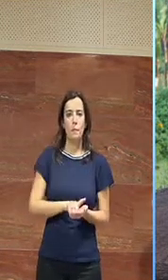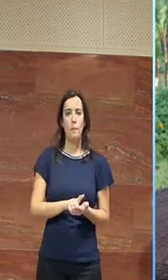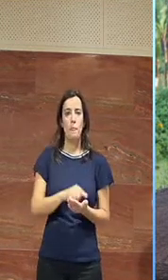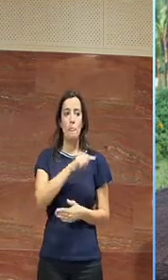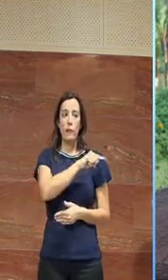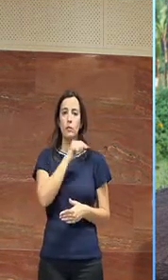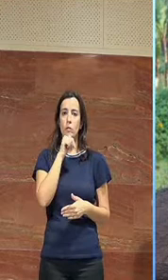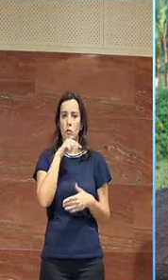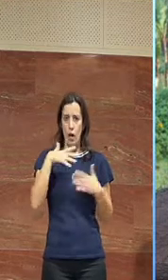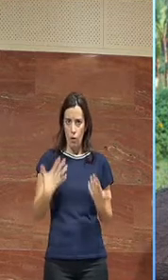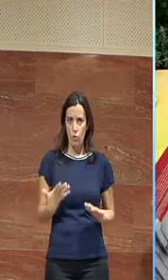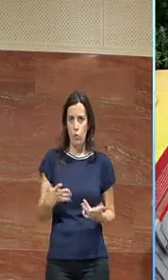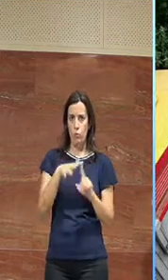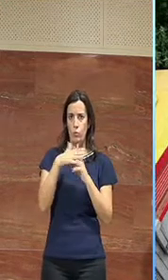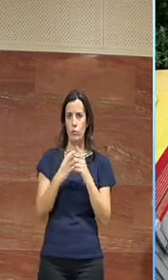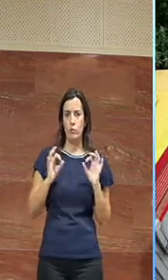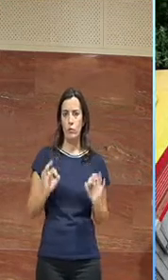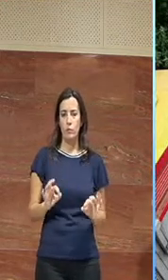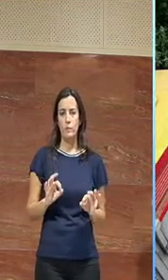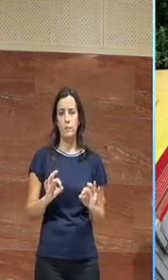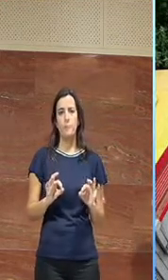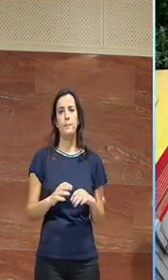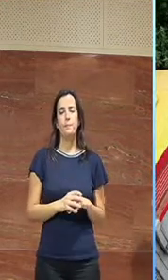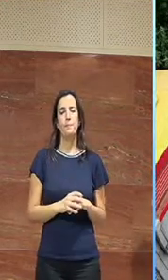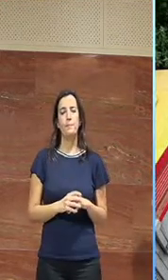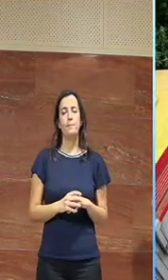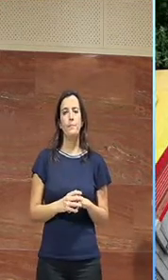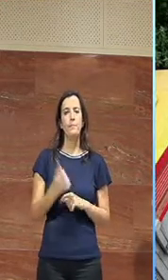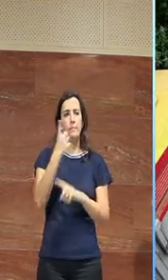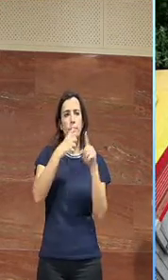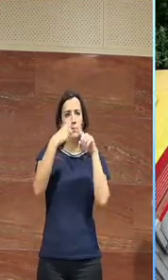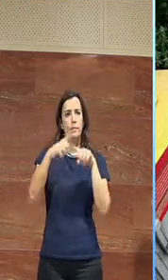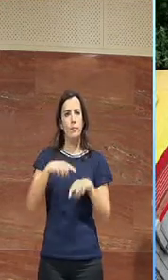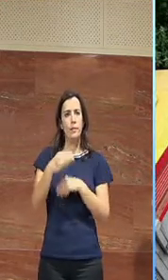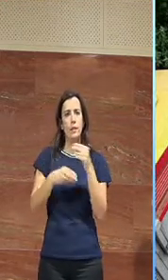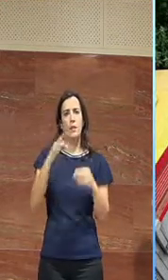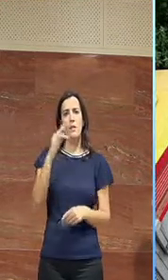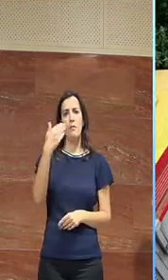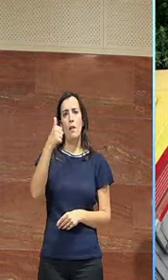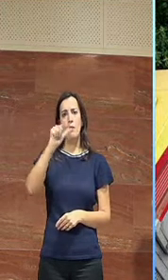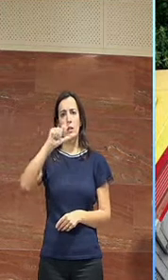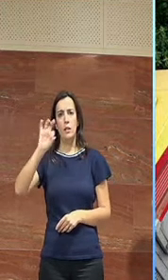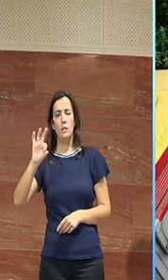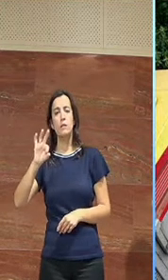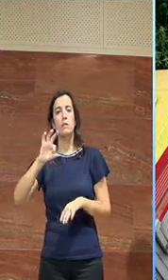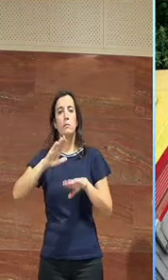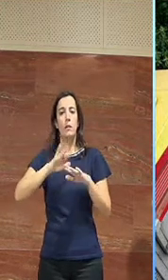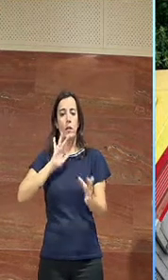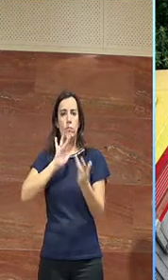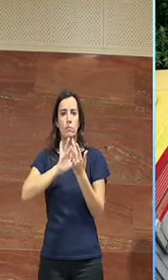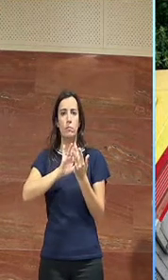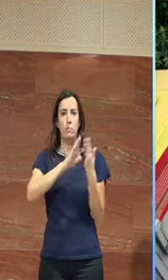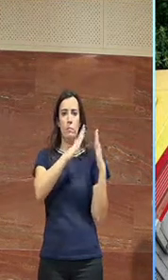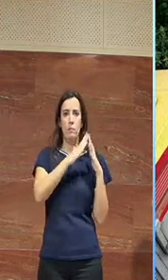ahora. Hay algunas intervenciones, como las que se han hecho en las favelas últimamente, para conectar viviendas